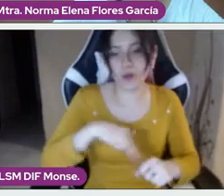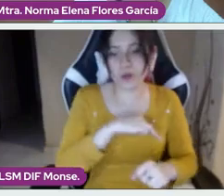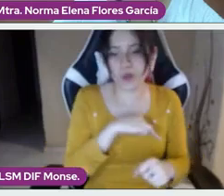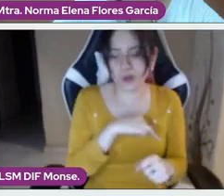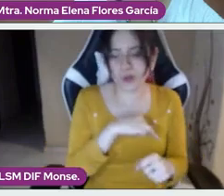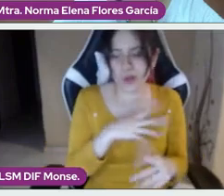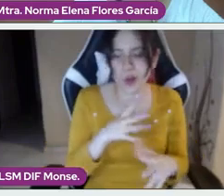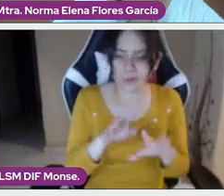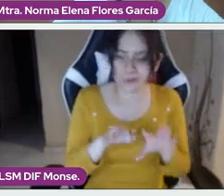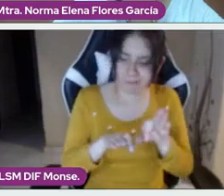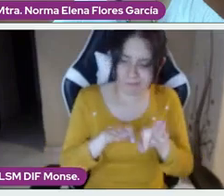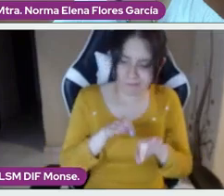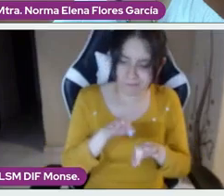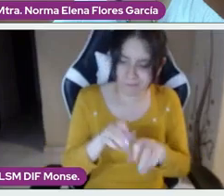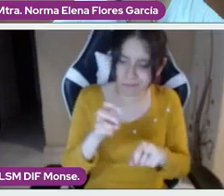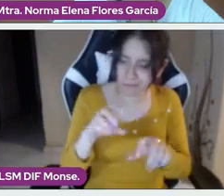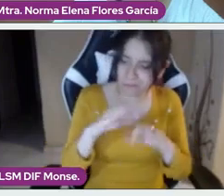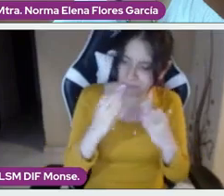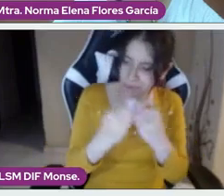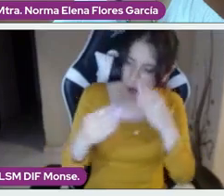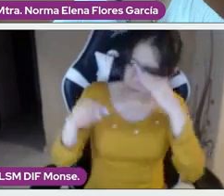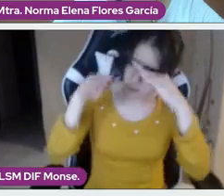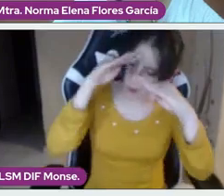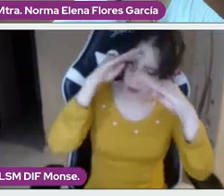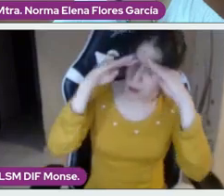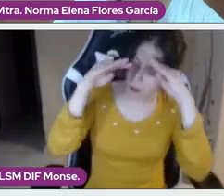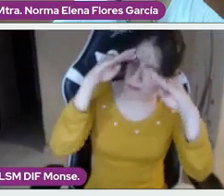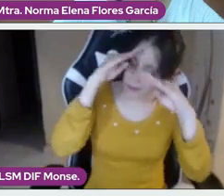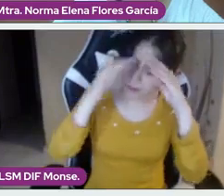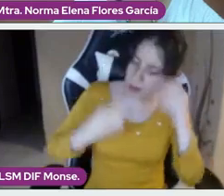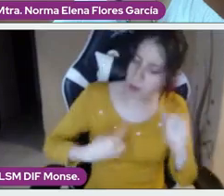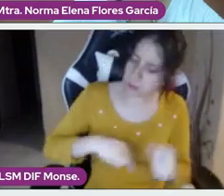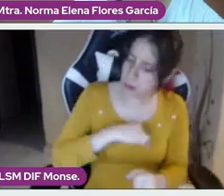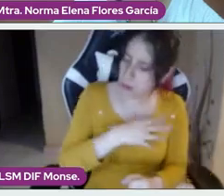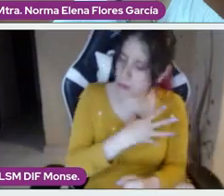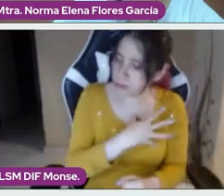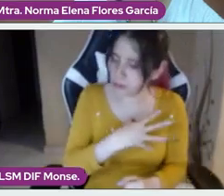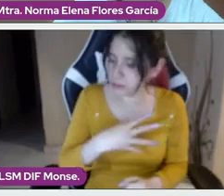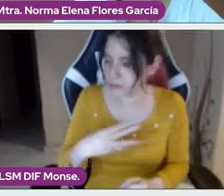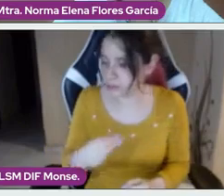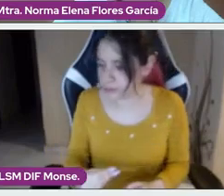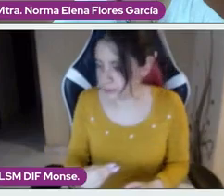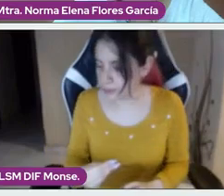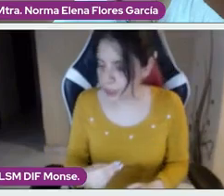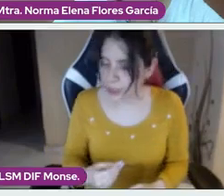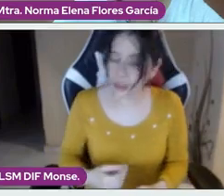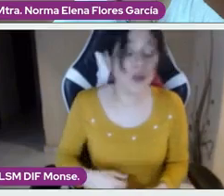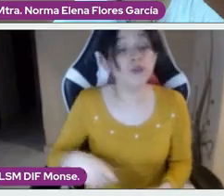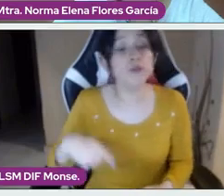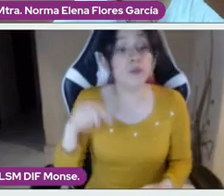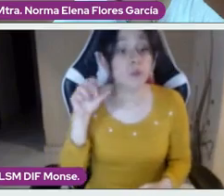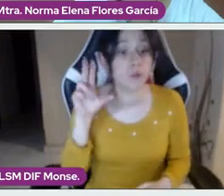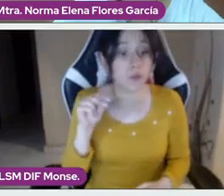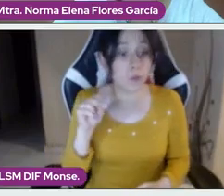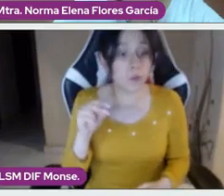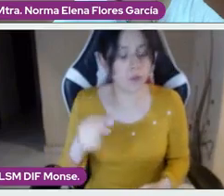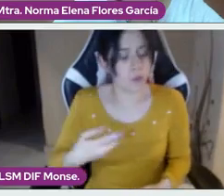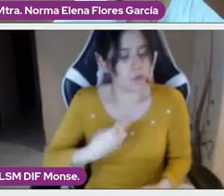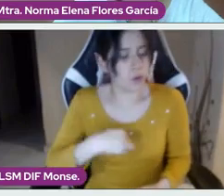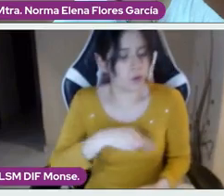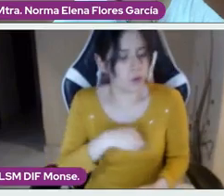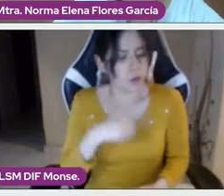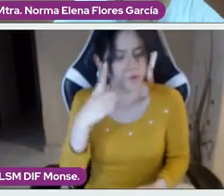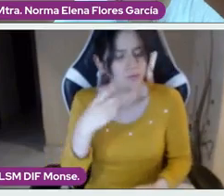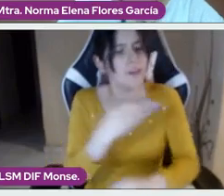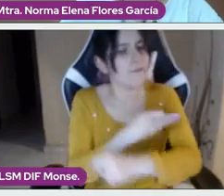trabajar desde ese punto de vista con nuestros hijos, no somos una familia como nos están haciendo sentir o